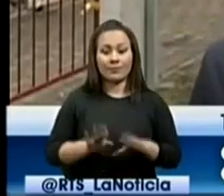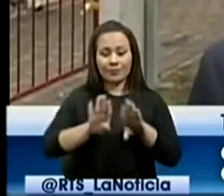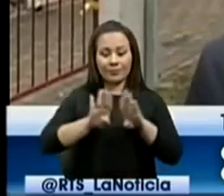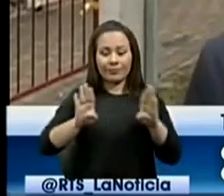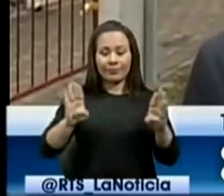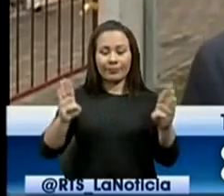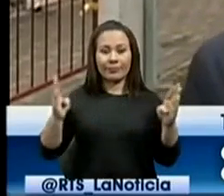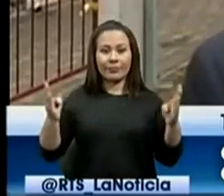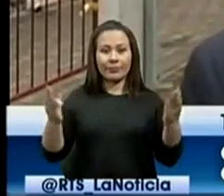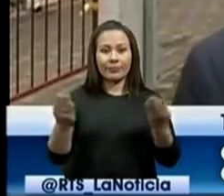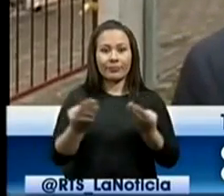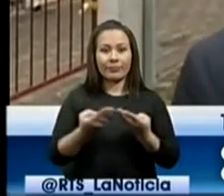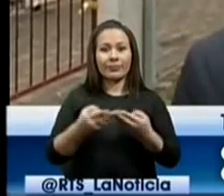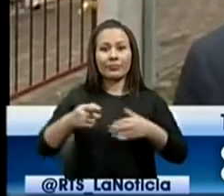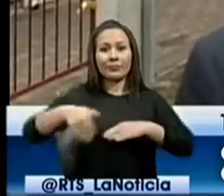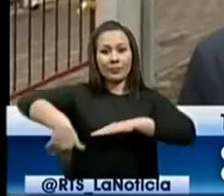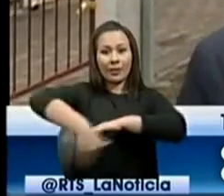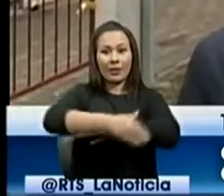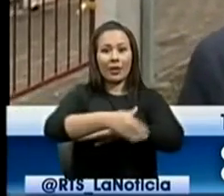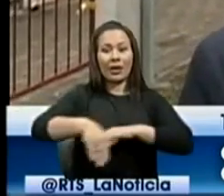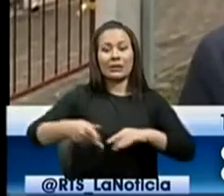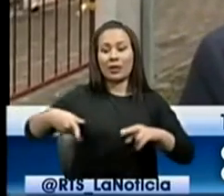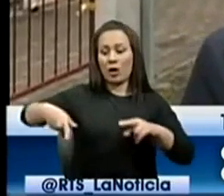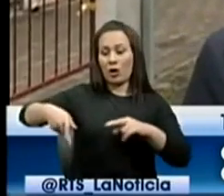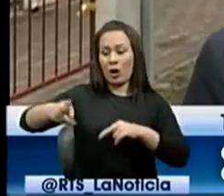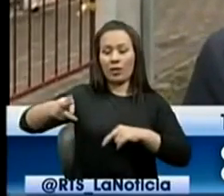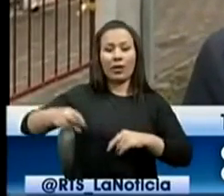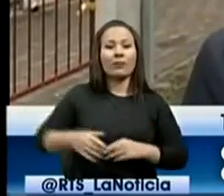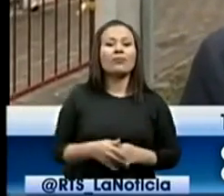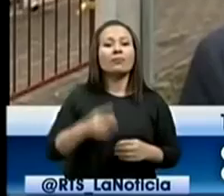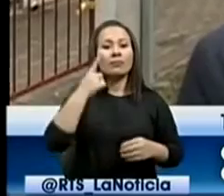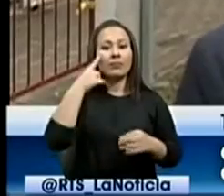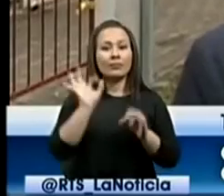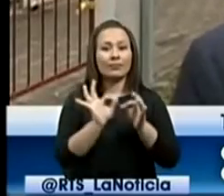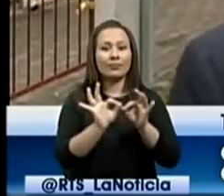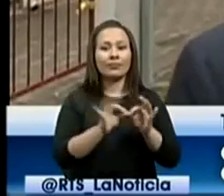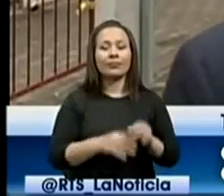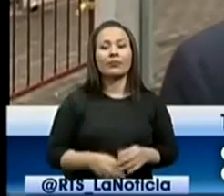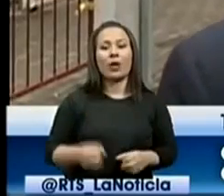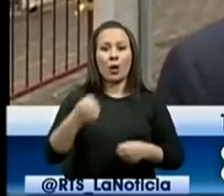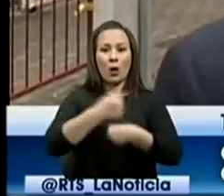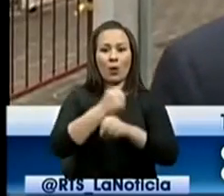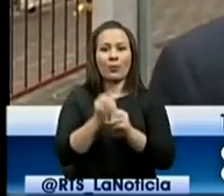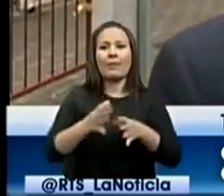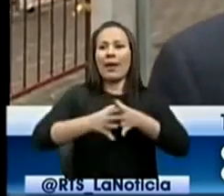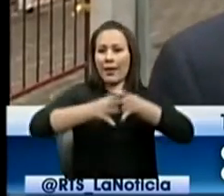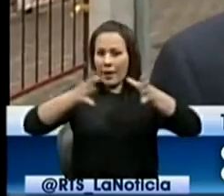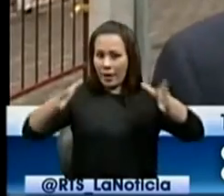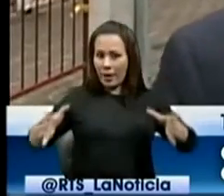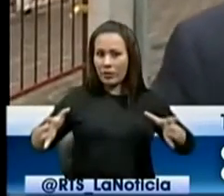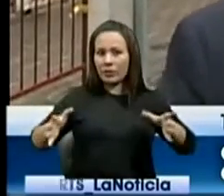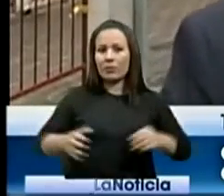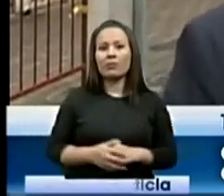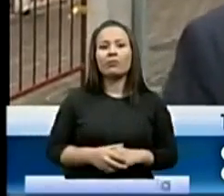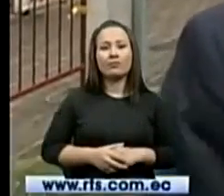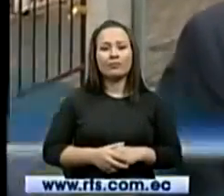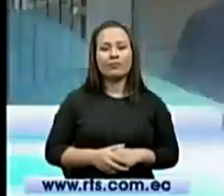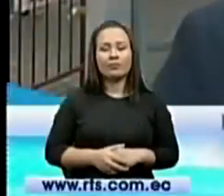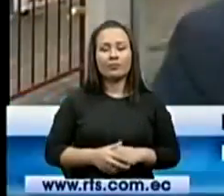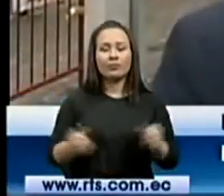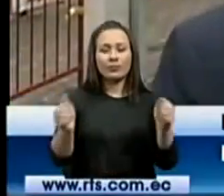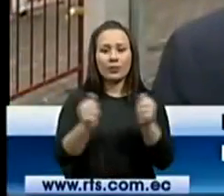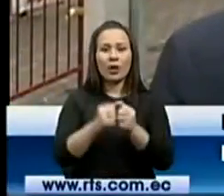cercaremos la Amazonas, la cortaremos y empezaremos con las obras mayores. Es decir, con